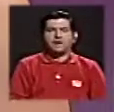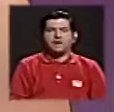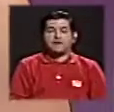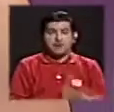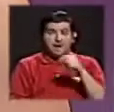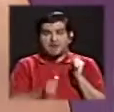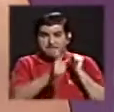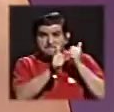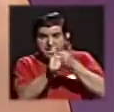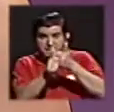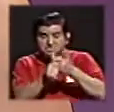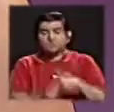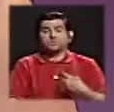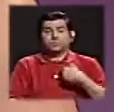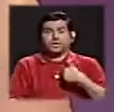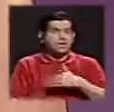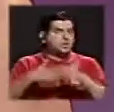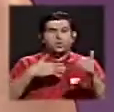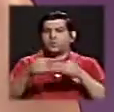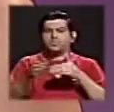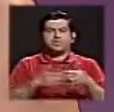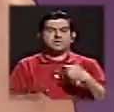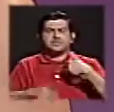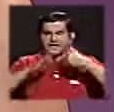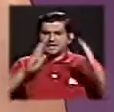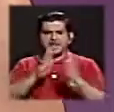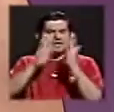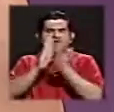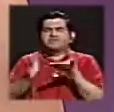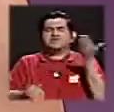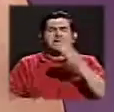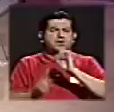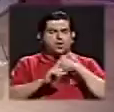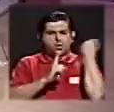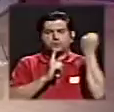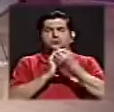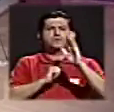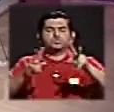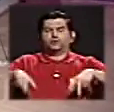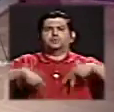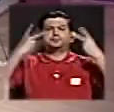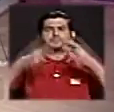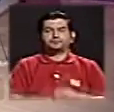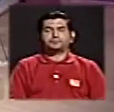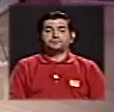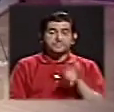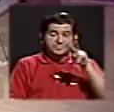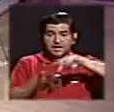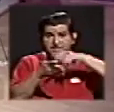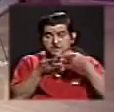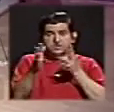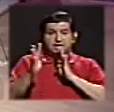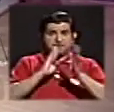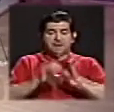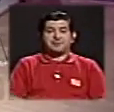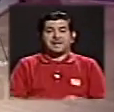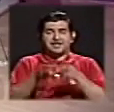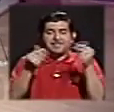ser perseguida como una delincuente, sin importarnos lo que ha tenido que pasar, sin importarnos las circunstancias de su vida. Entonces, de eso se trata cuando hablamos